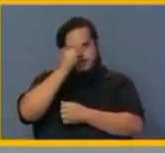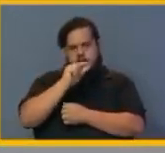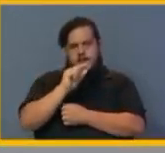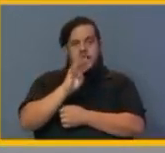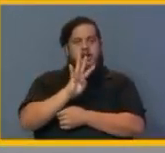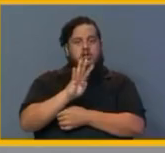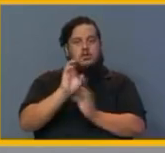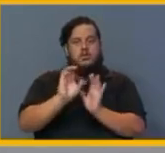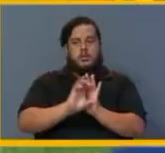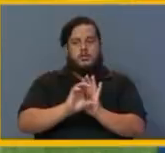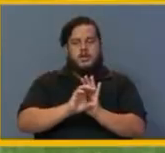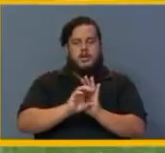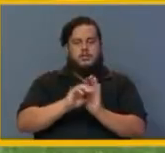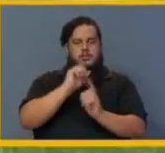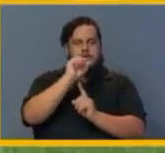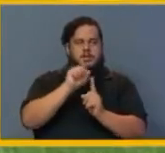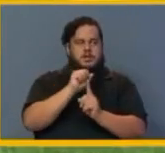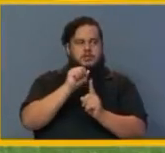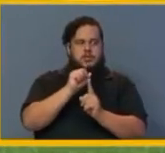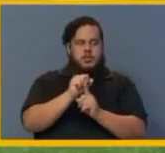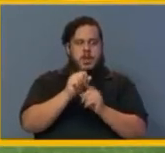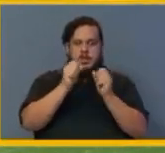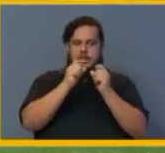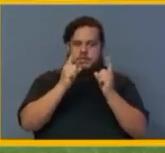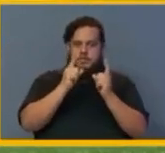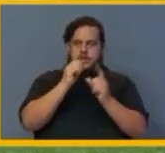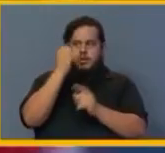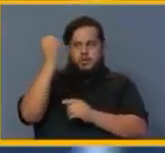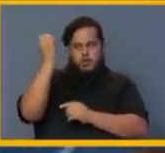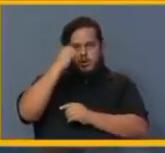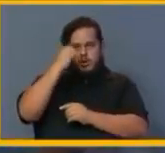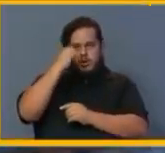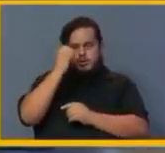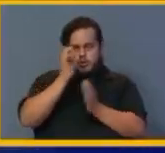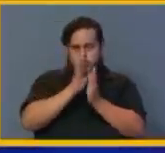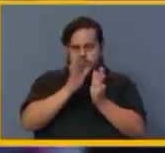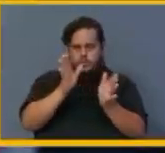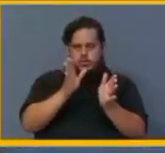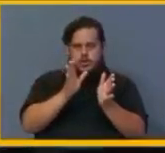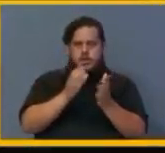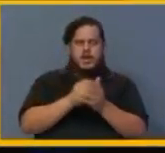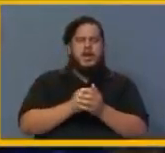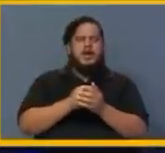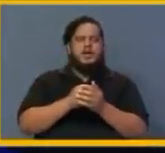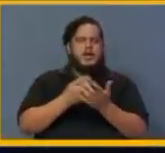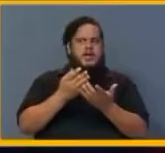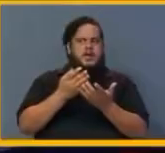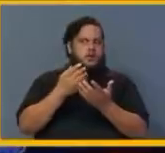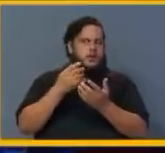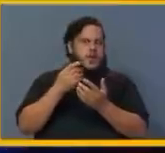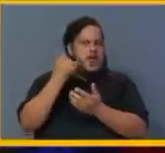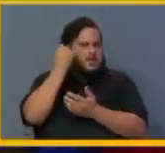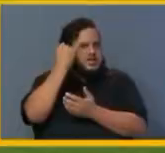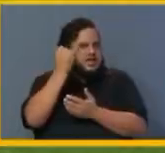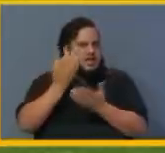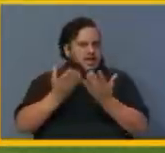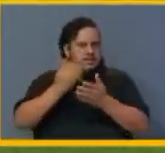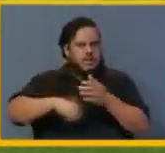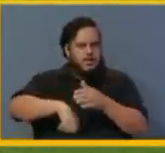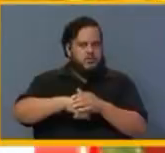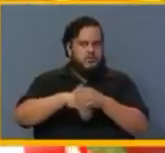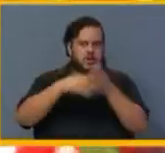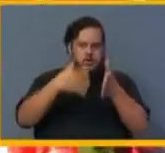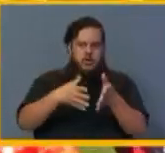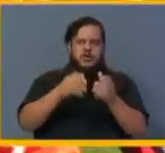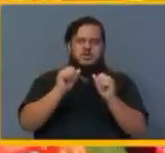ejemplos de casos que despertaron la opinión pública a nivel local, con la hipótesis de que los futbolistas tienen potestad para despedir